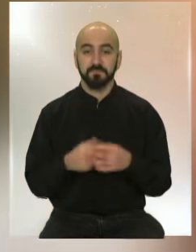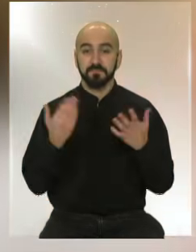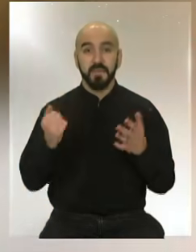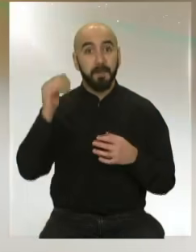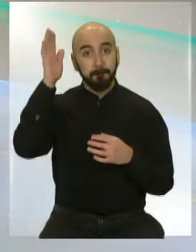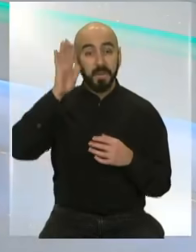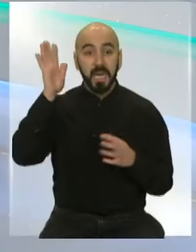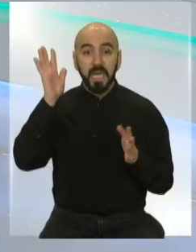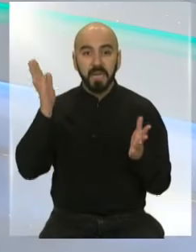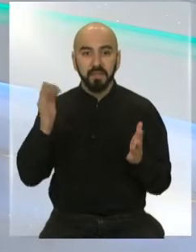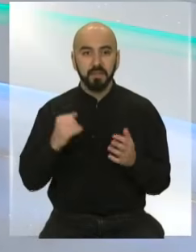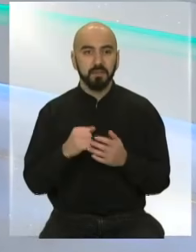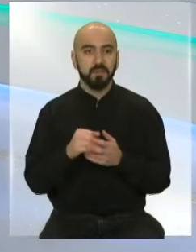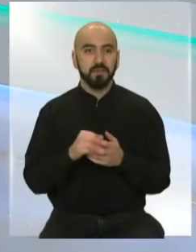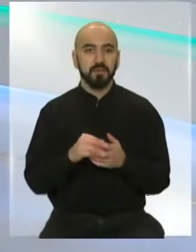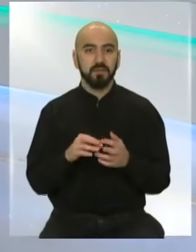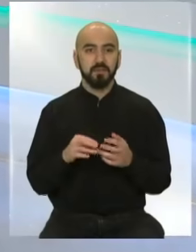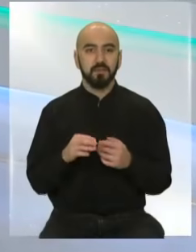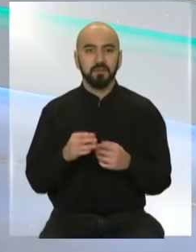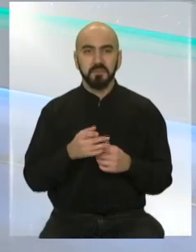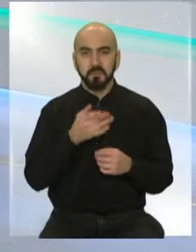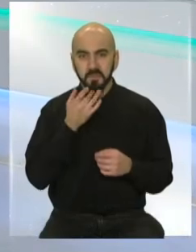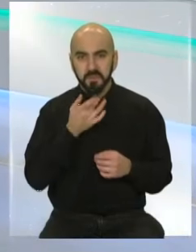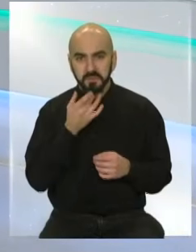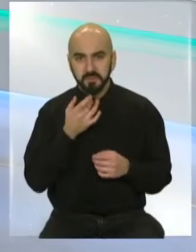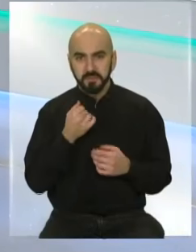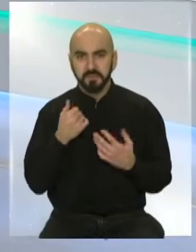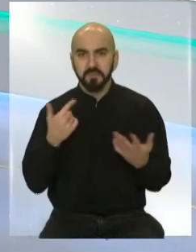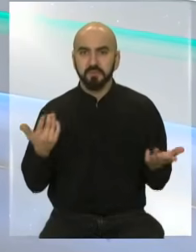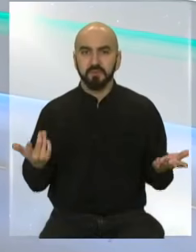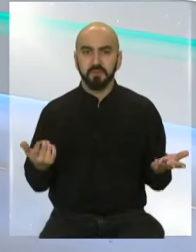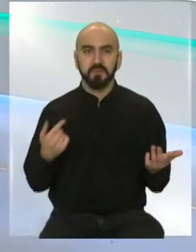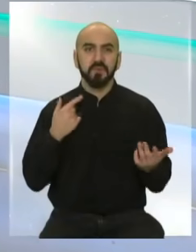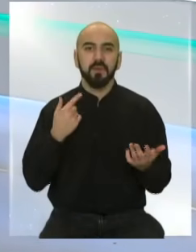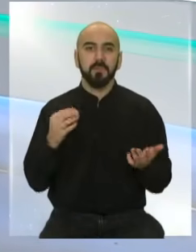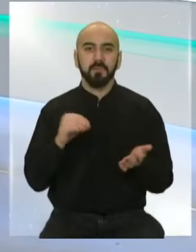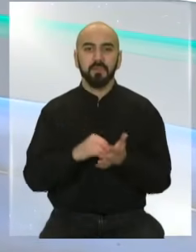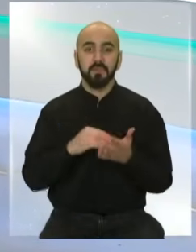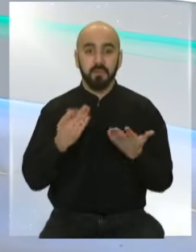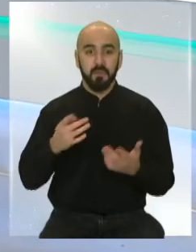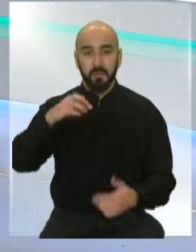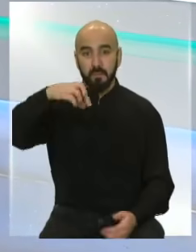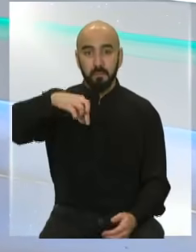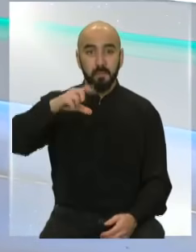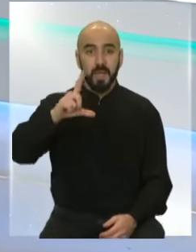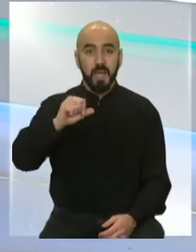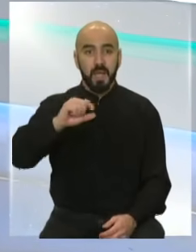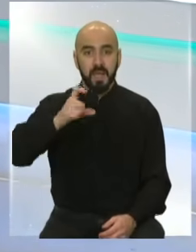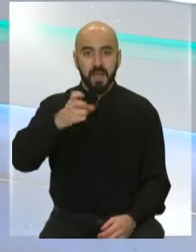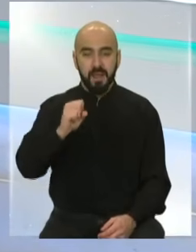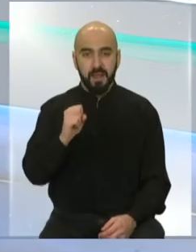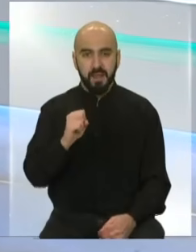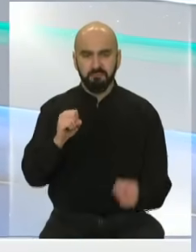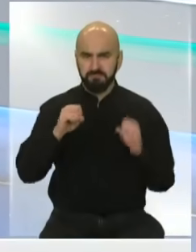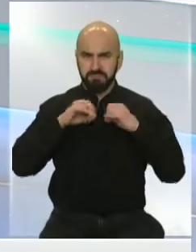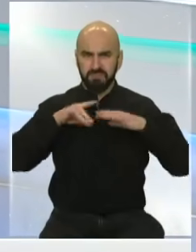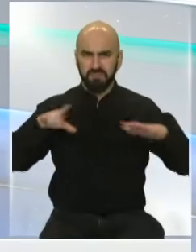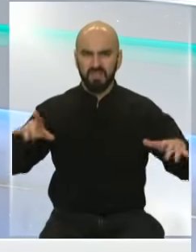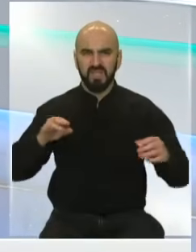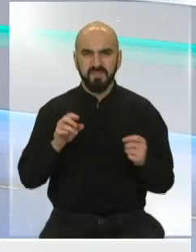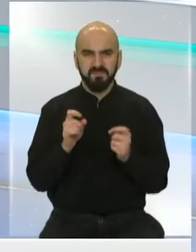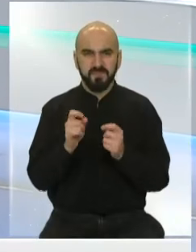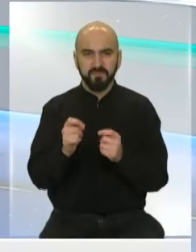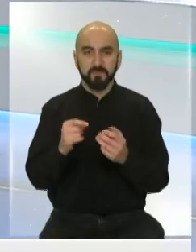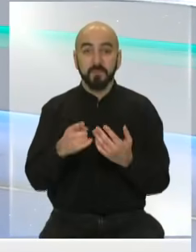Imagínate, ya como si fuera poco, porque ya nos ha pasado todo. ¿Qué más? Imagínate la plaga. Ahora estamos con una plaga tremenda que